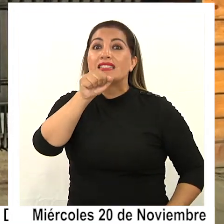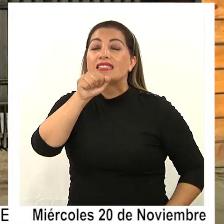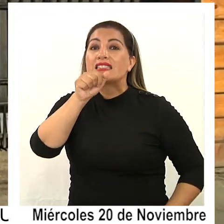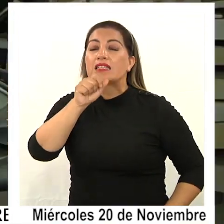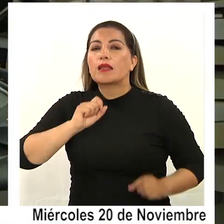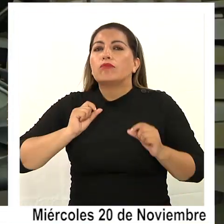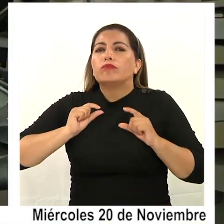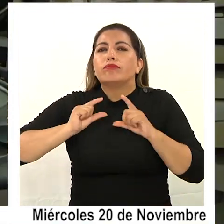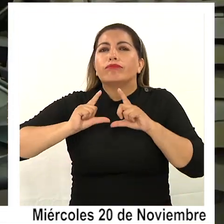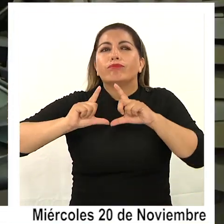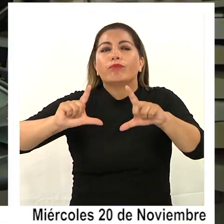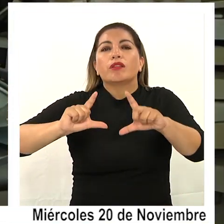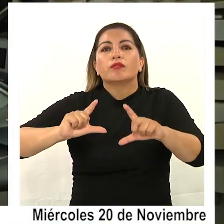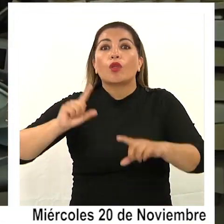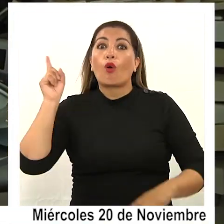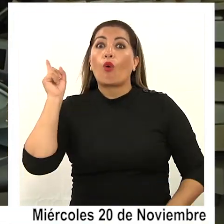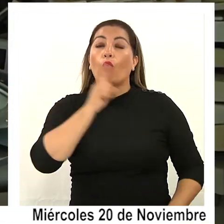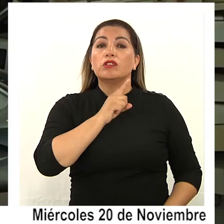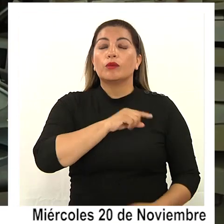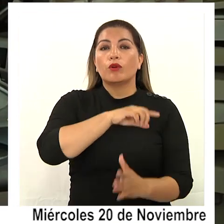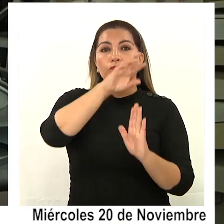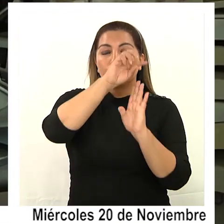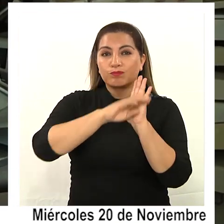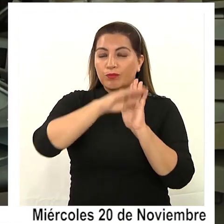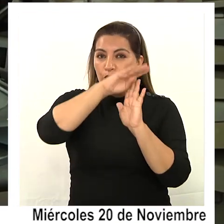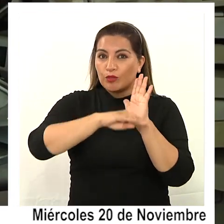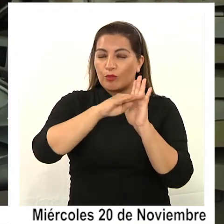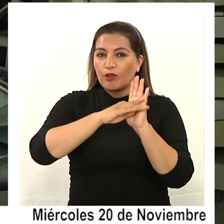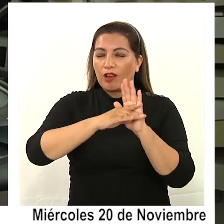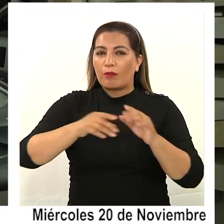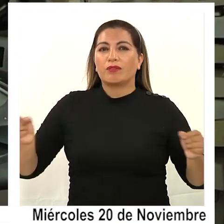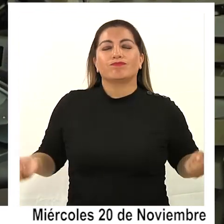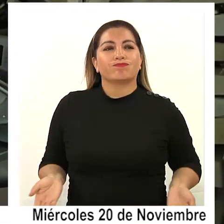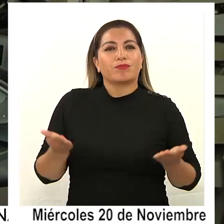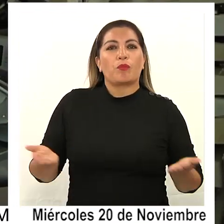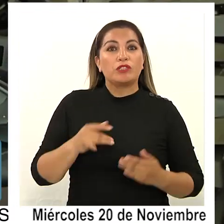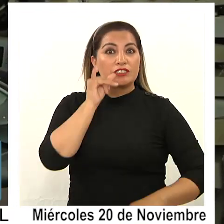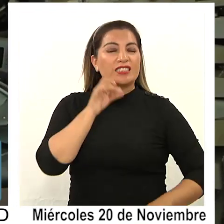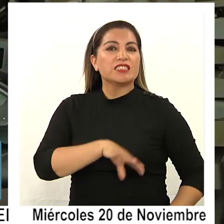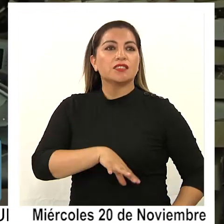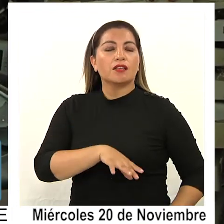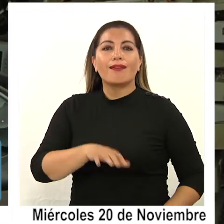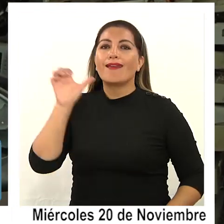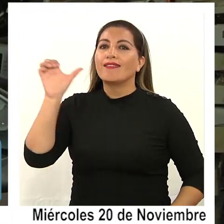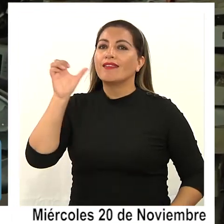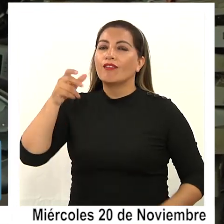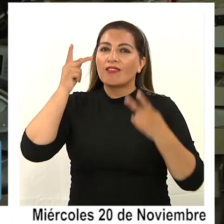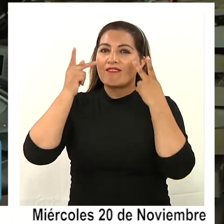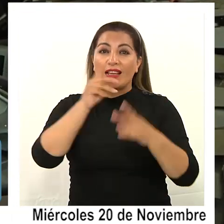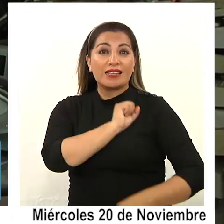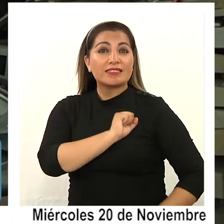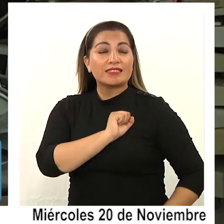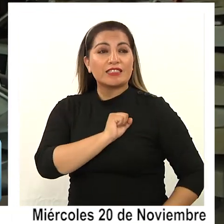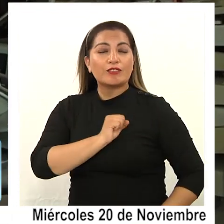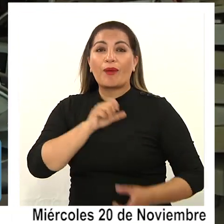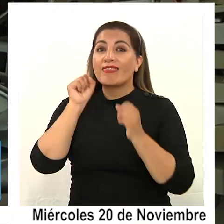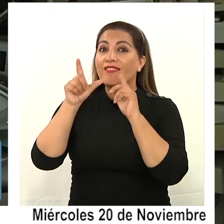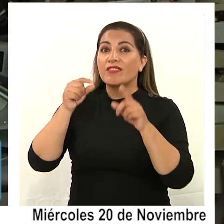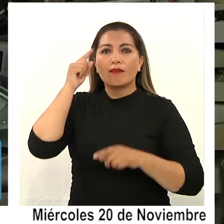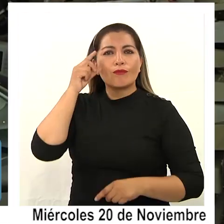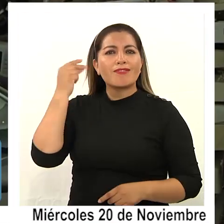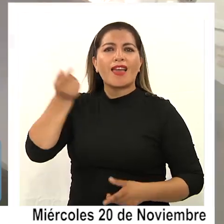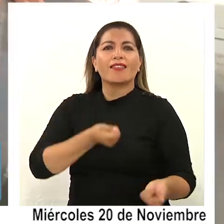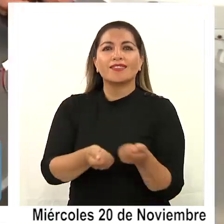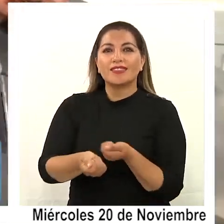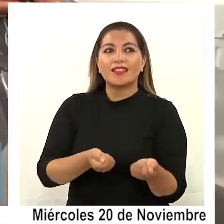emprendimientos finalistas del programa Impulso Chileno, quienes en enero deberán viajar a Santiago para defender su idea